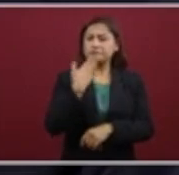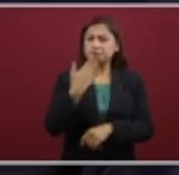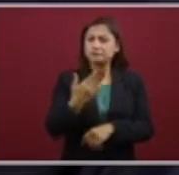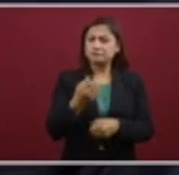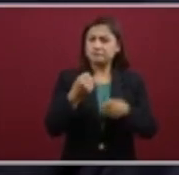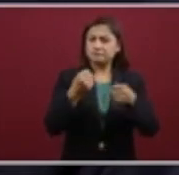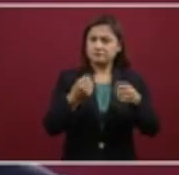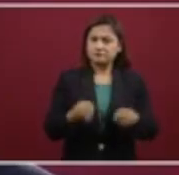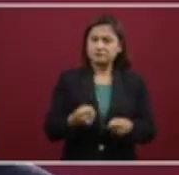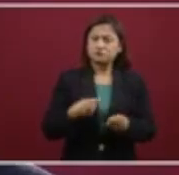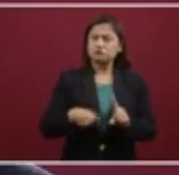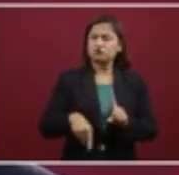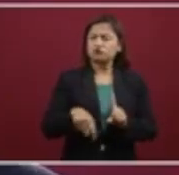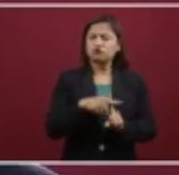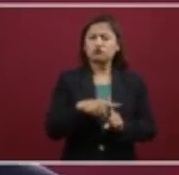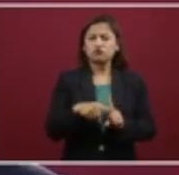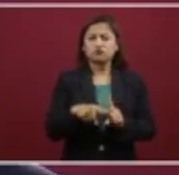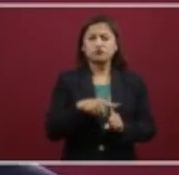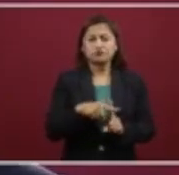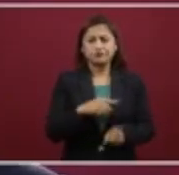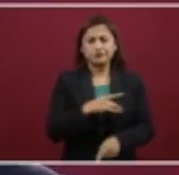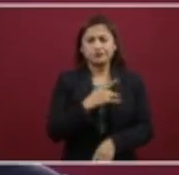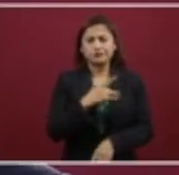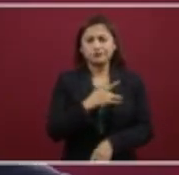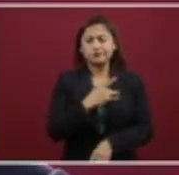y optimista.